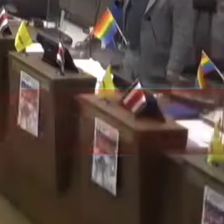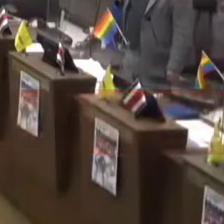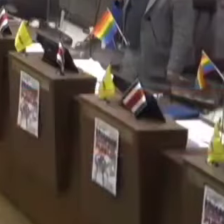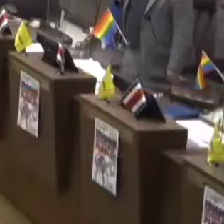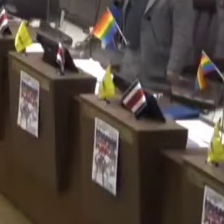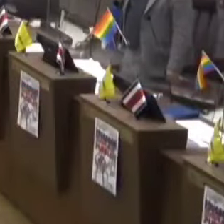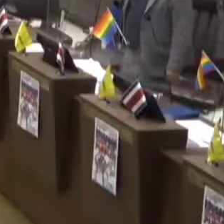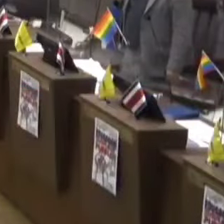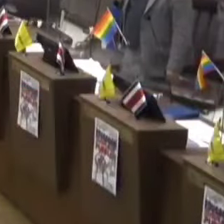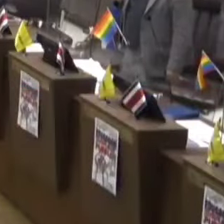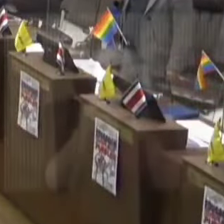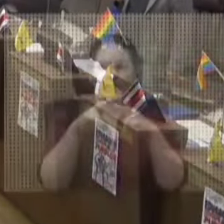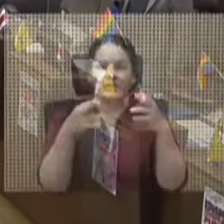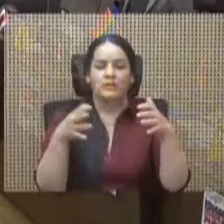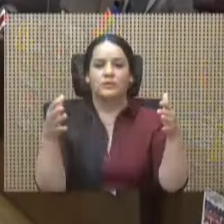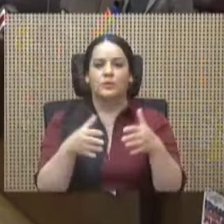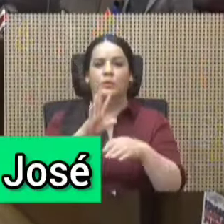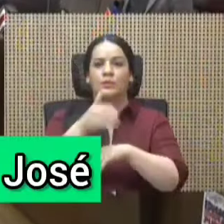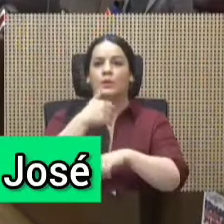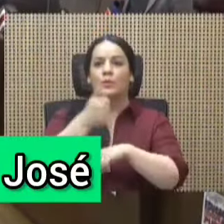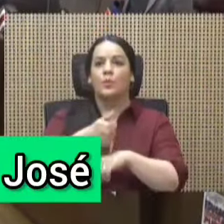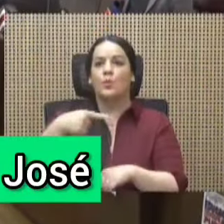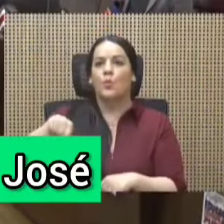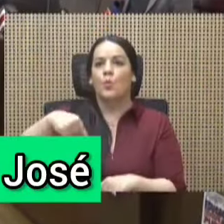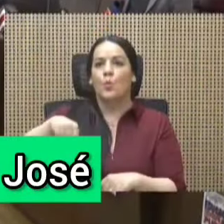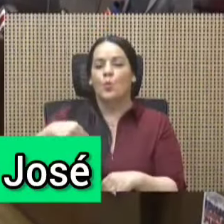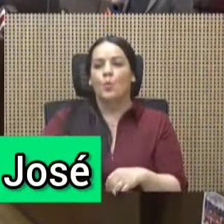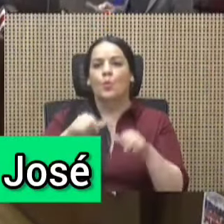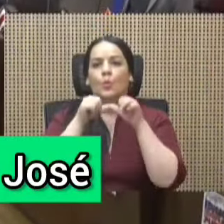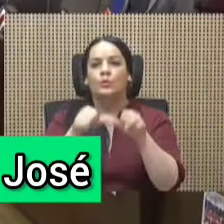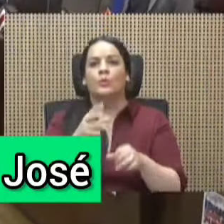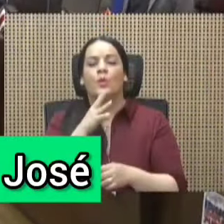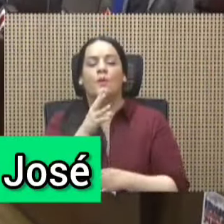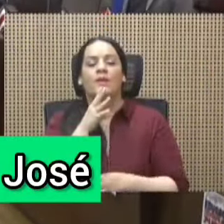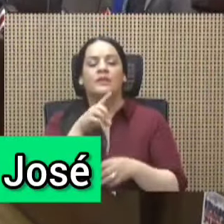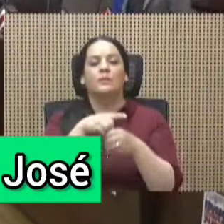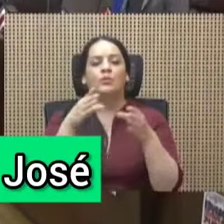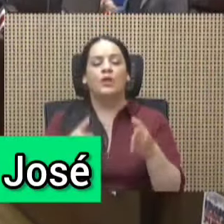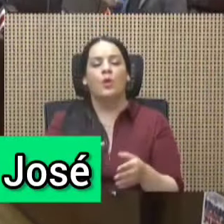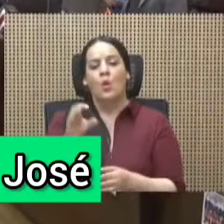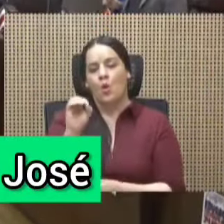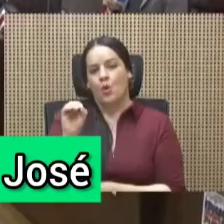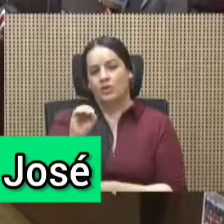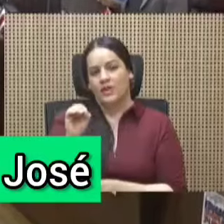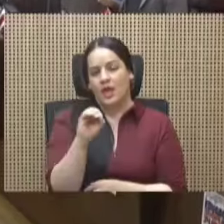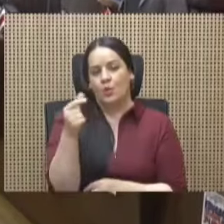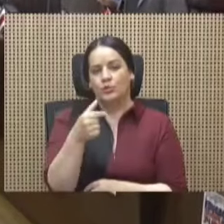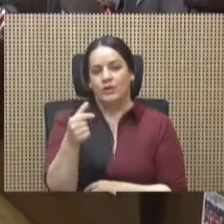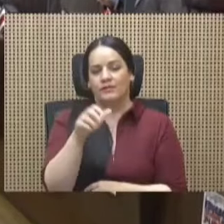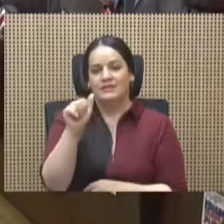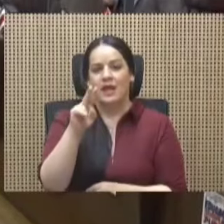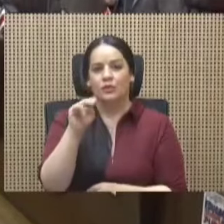Se ha restablecido el quórum. Tiene la palabra el diputado Ortega Gutiérrez Antonio José.